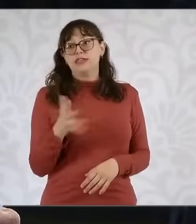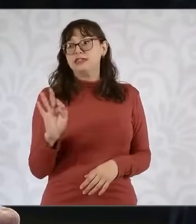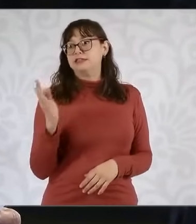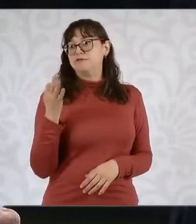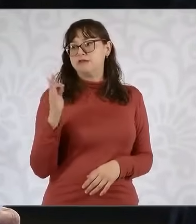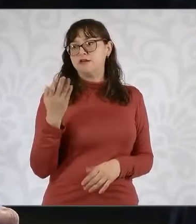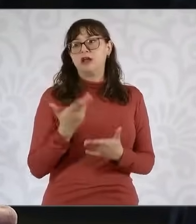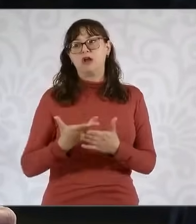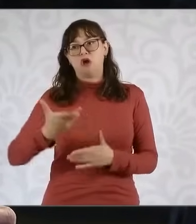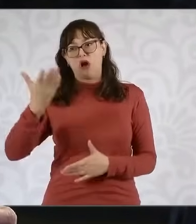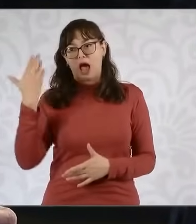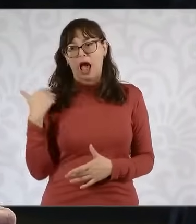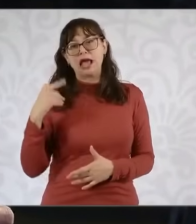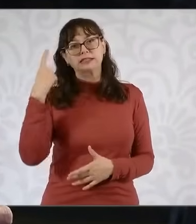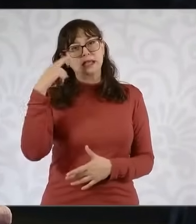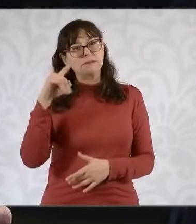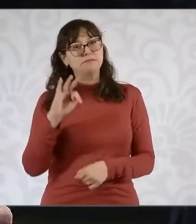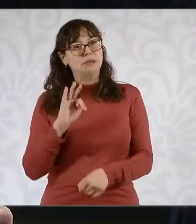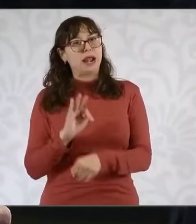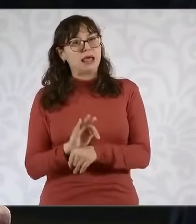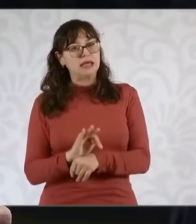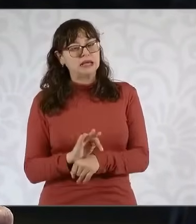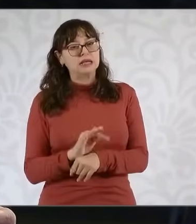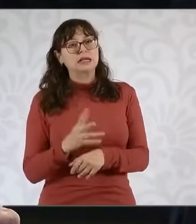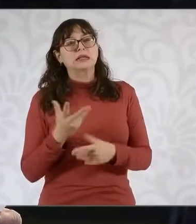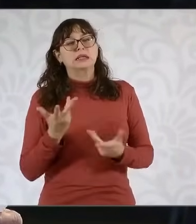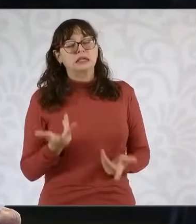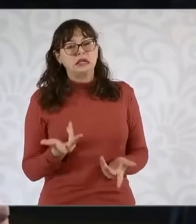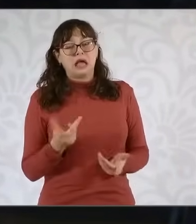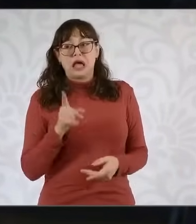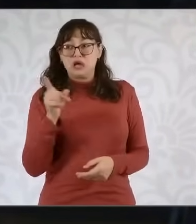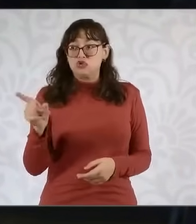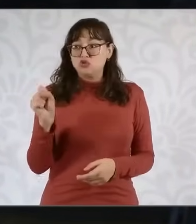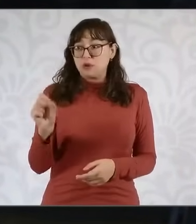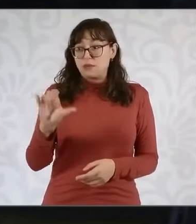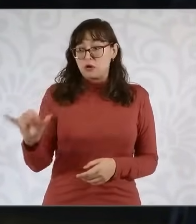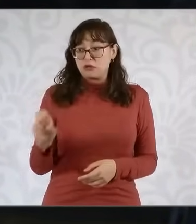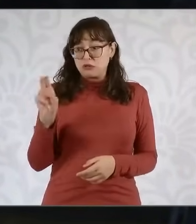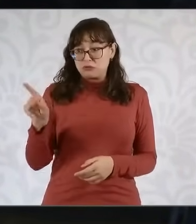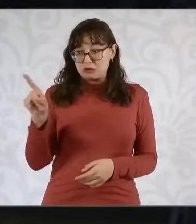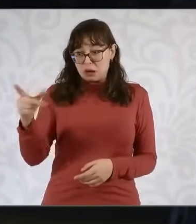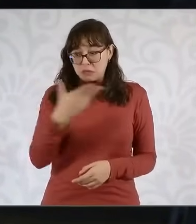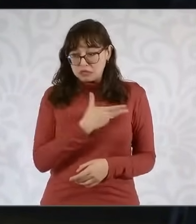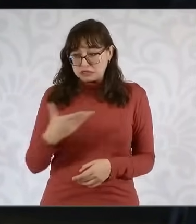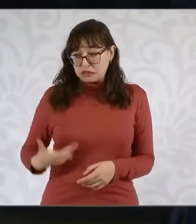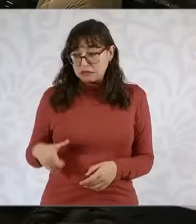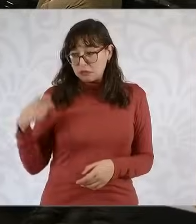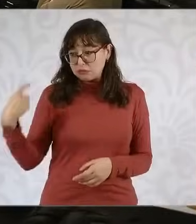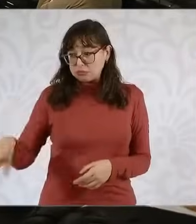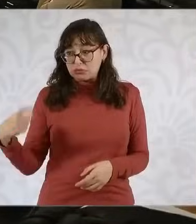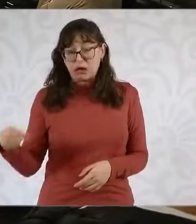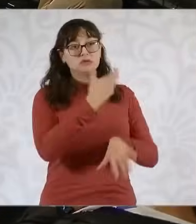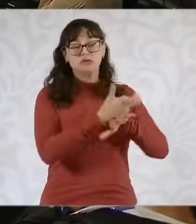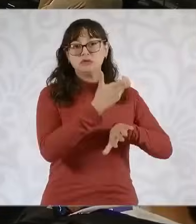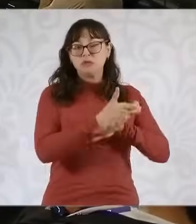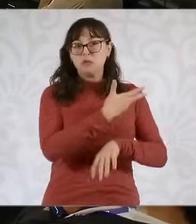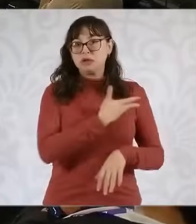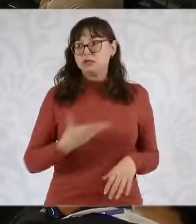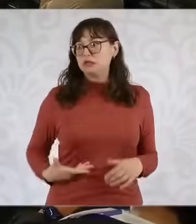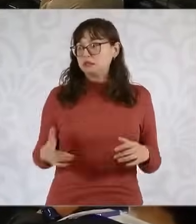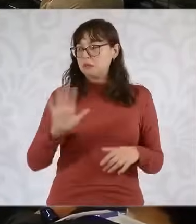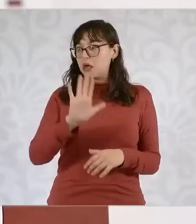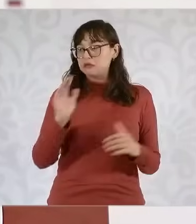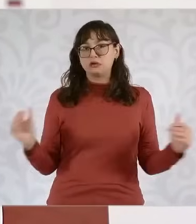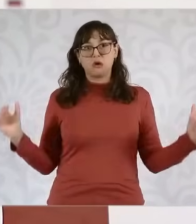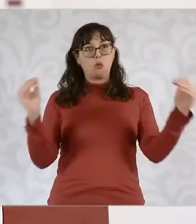solamente Trump gana más que el presidente de la Suprema Corte el 11 de diciembre. ¿Cuál sería su contestación, presidente? Vamos a